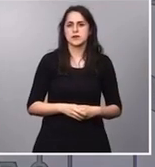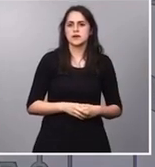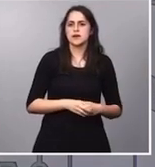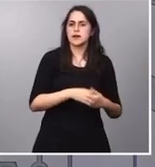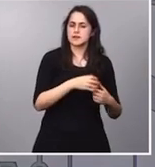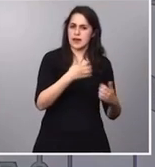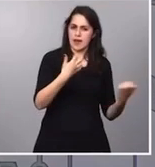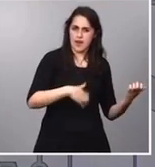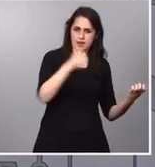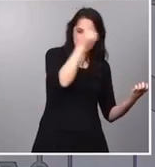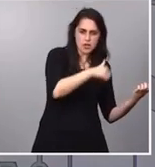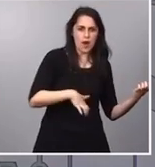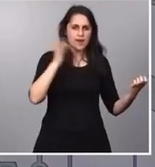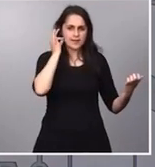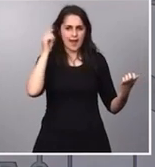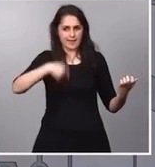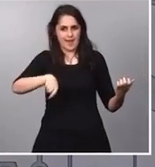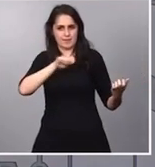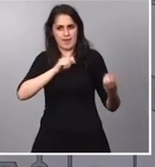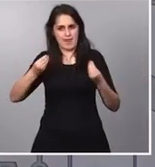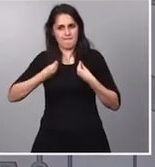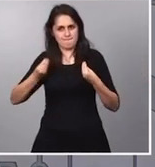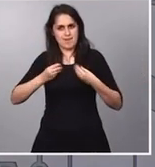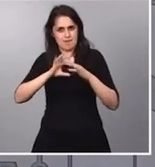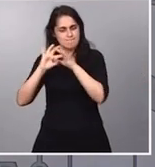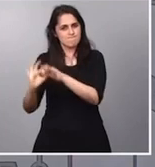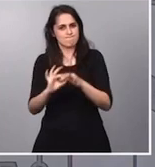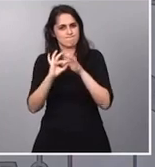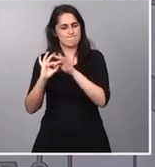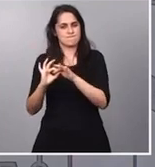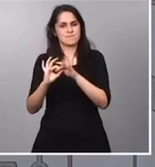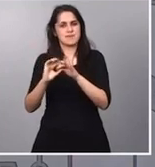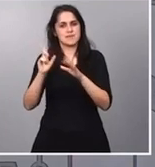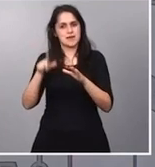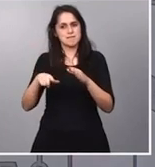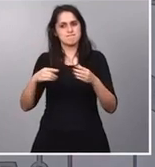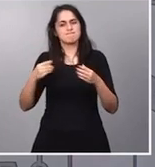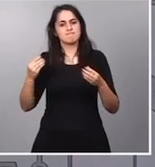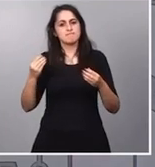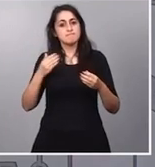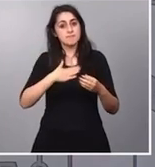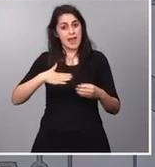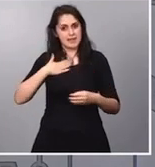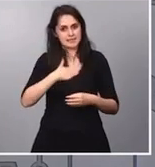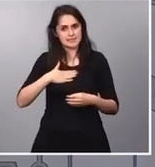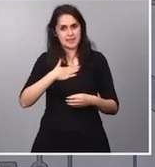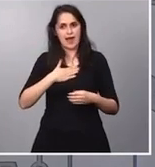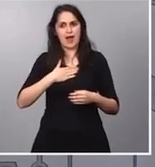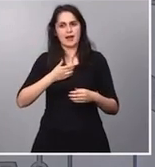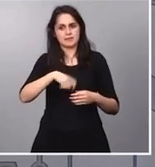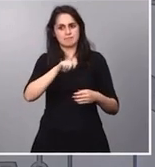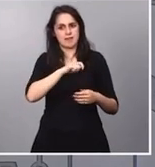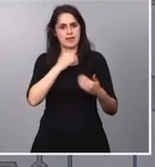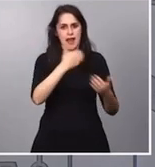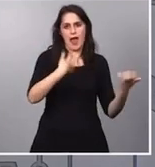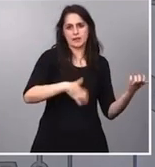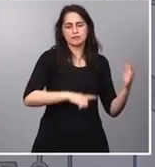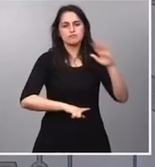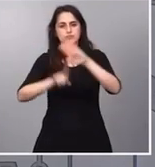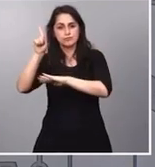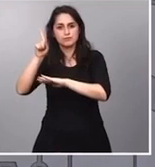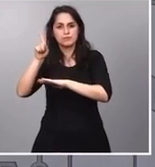las argentinas que viven entre nosotros y contribuyen a nuestro bienestar y crecimiento y a quienes traslado nuestros